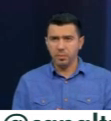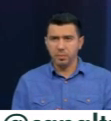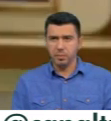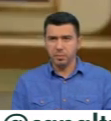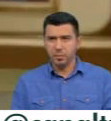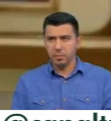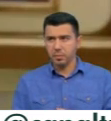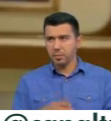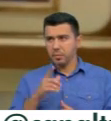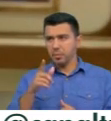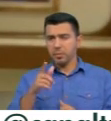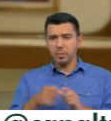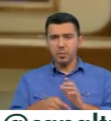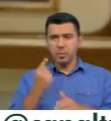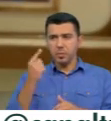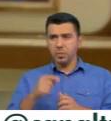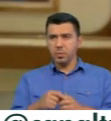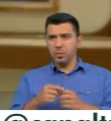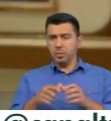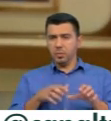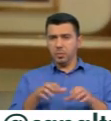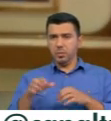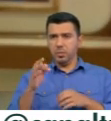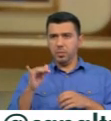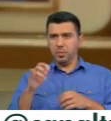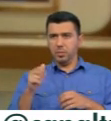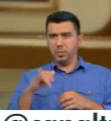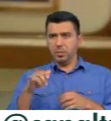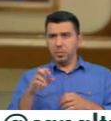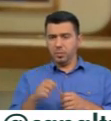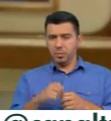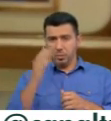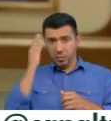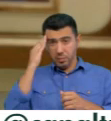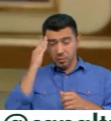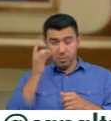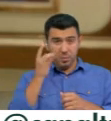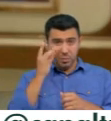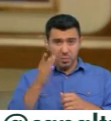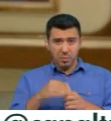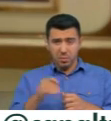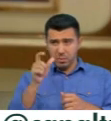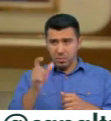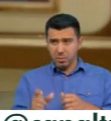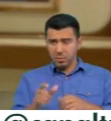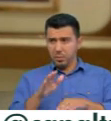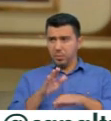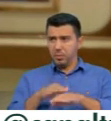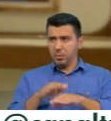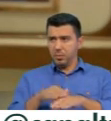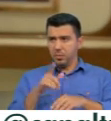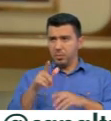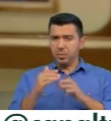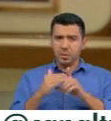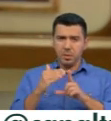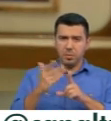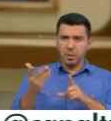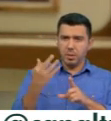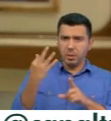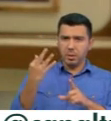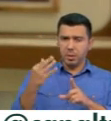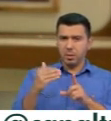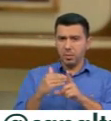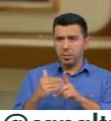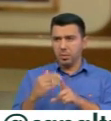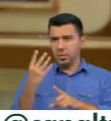triaje que es esa clasificación de la gravedad que tiene el paciente se le diga mira señor usted está en un viaje 3 o está en un